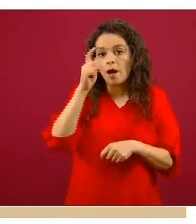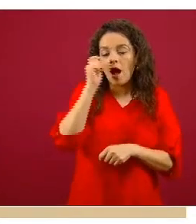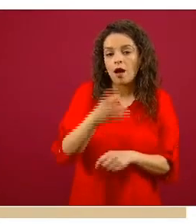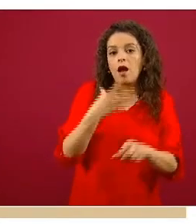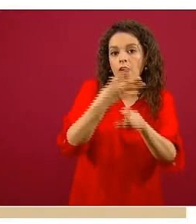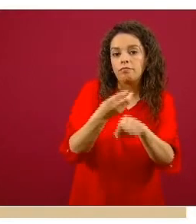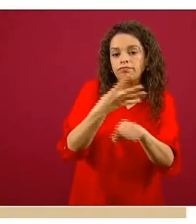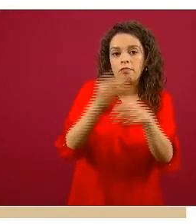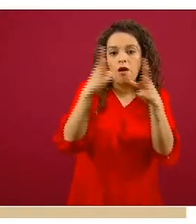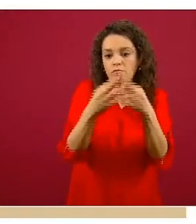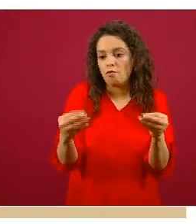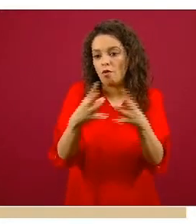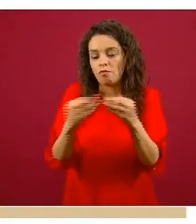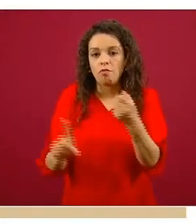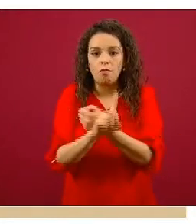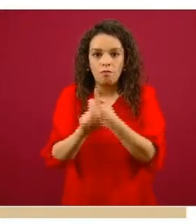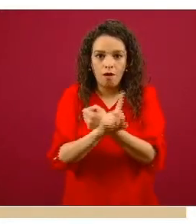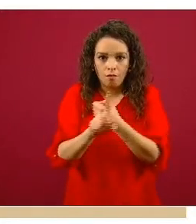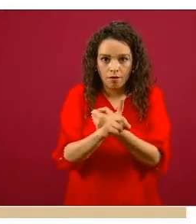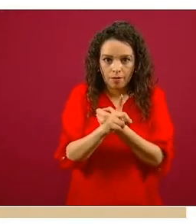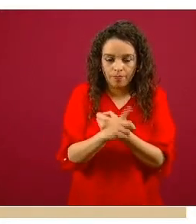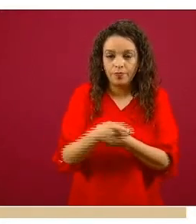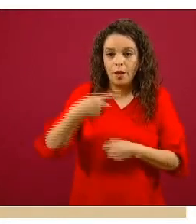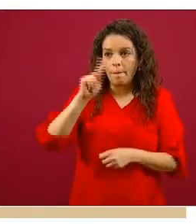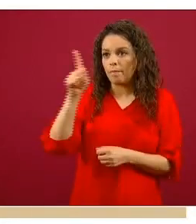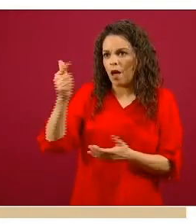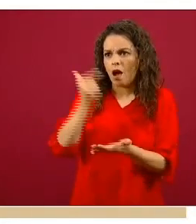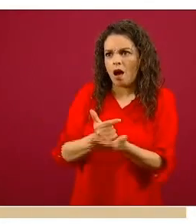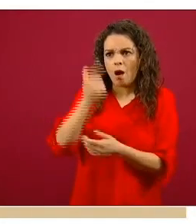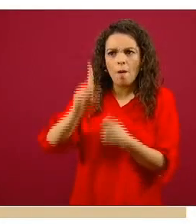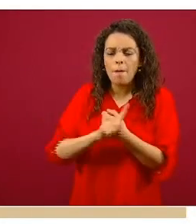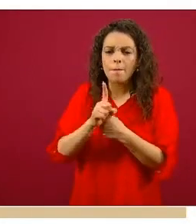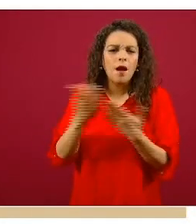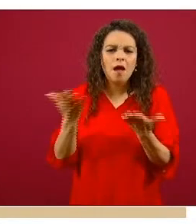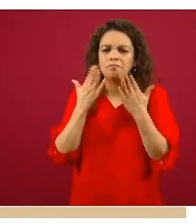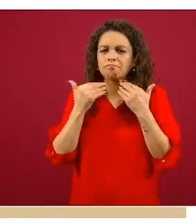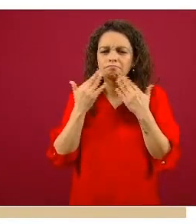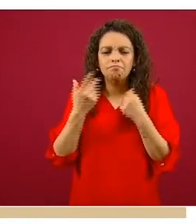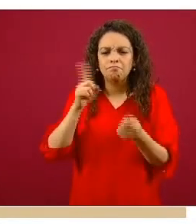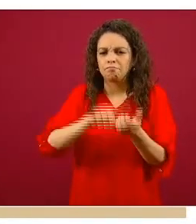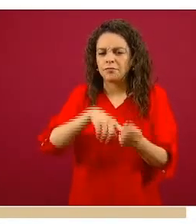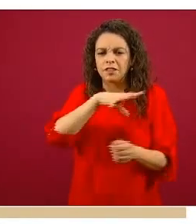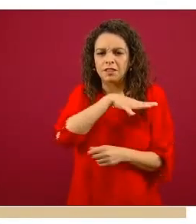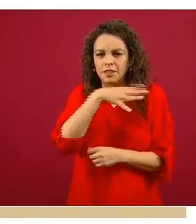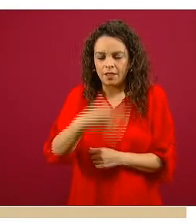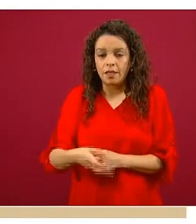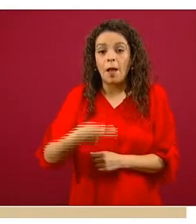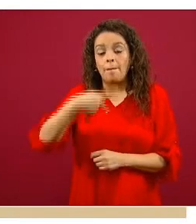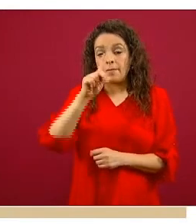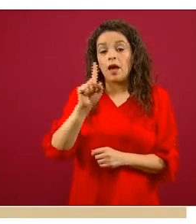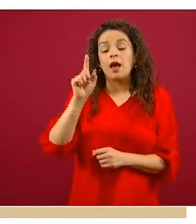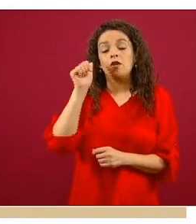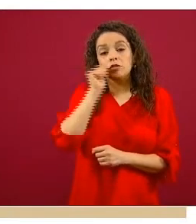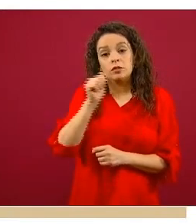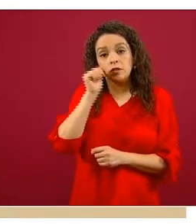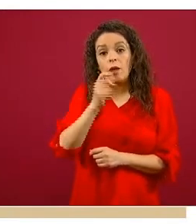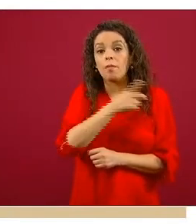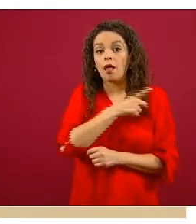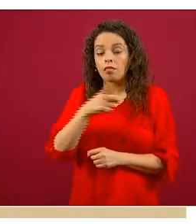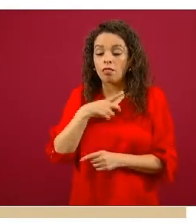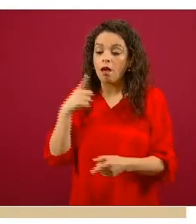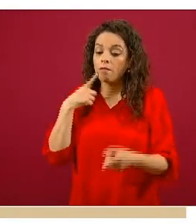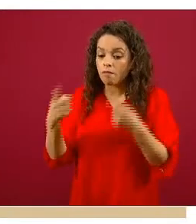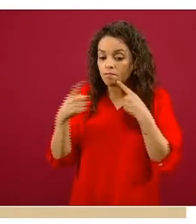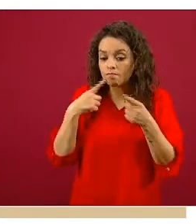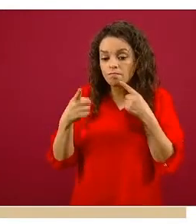mayor problemática en lo general. Lógicamente hay que siempre, y se invita y se coordina mucho con las entidades